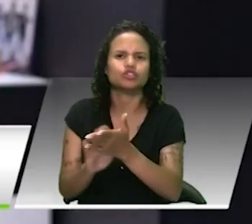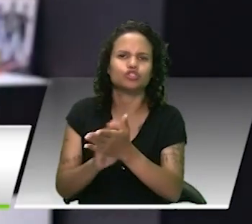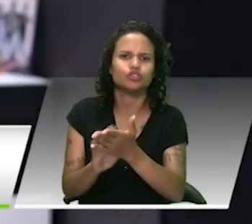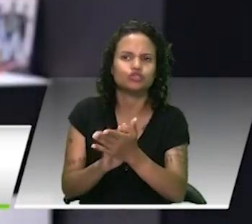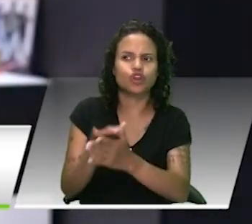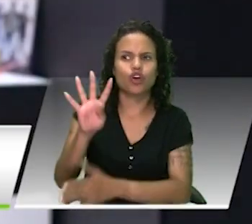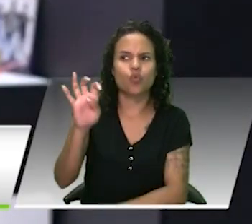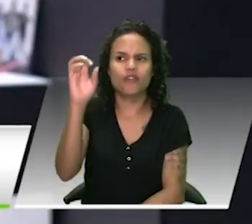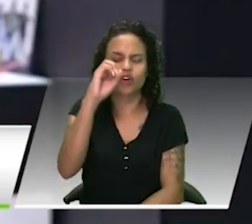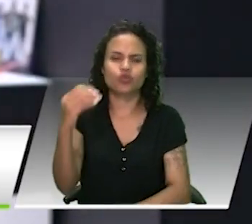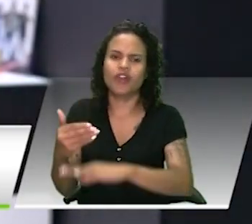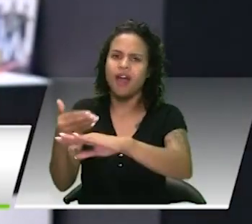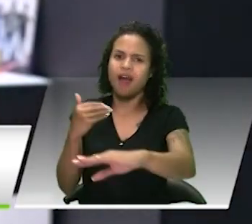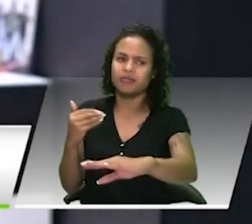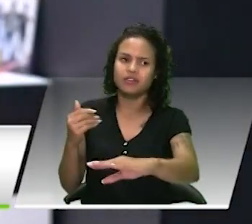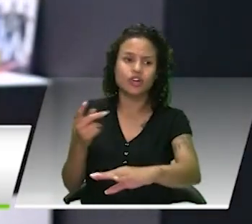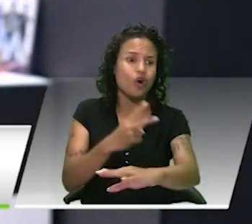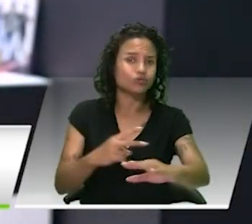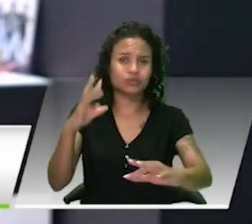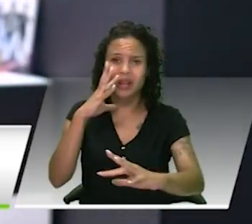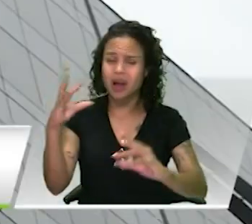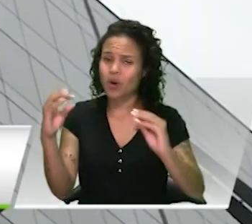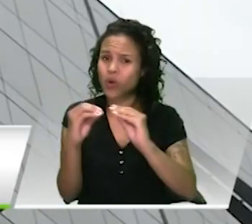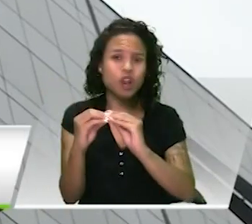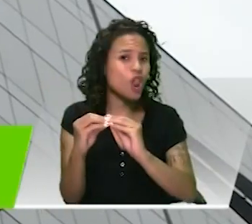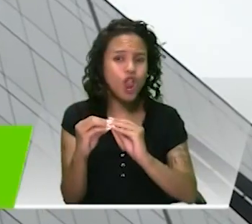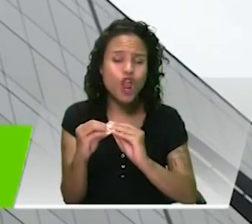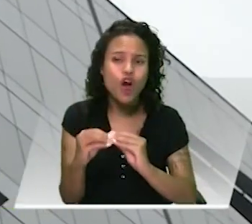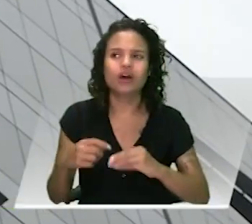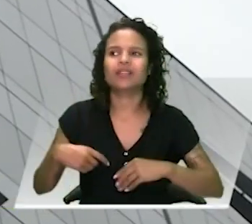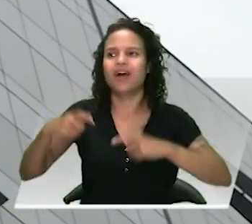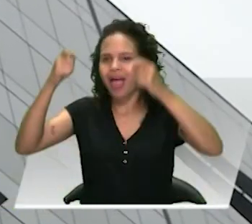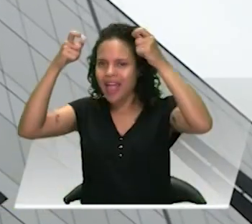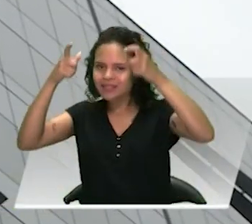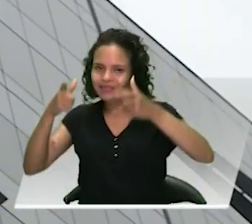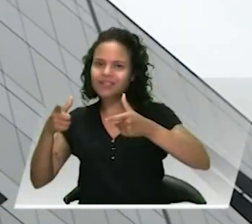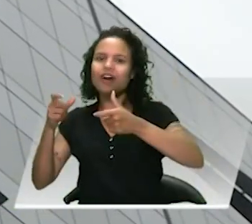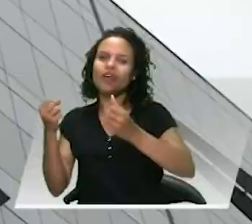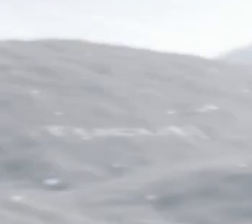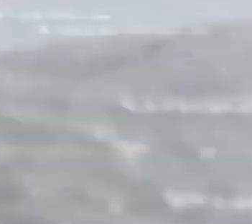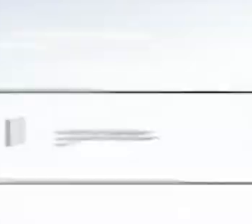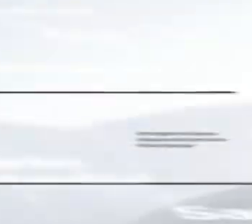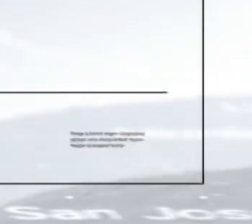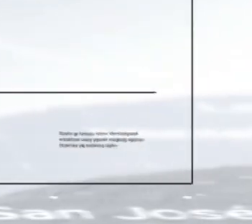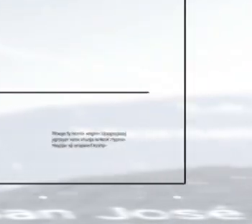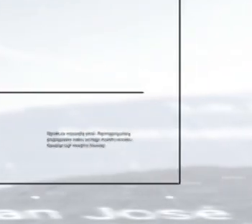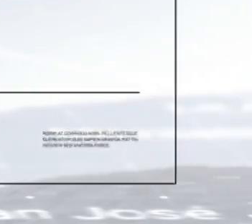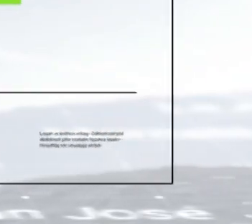De no llegar a un acuerdo, el gobierno intervendrá con una reorganización empresarial.